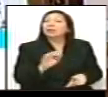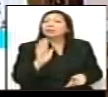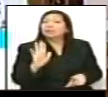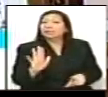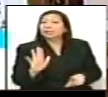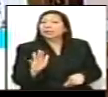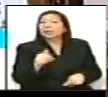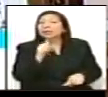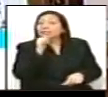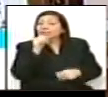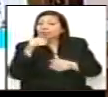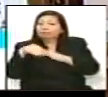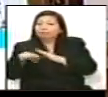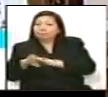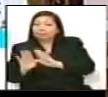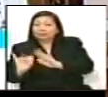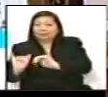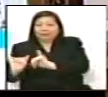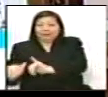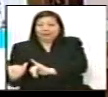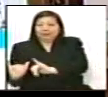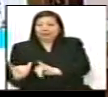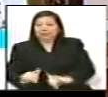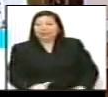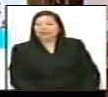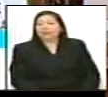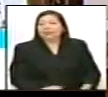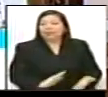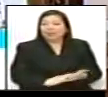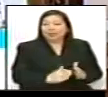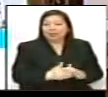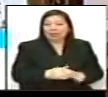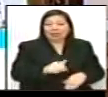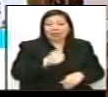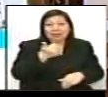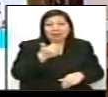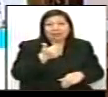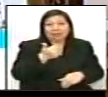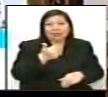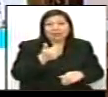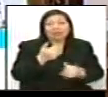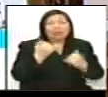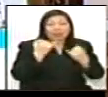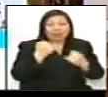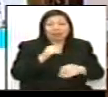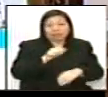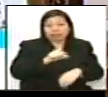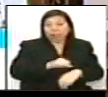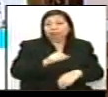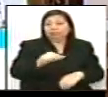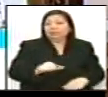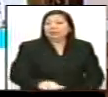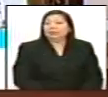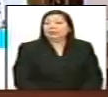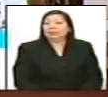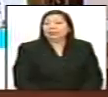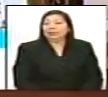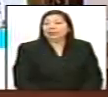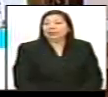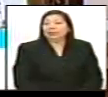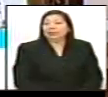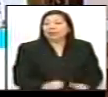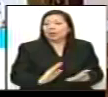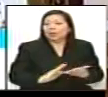escaños reservados para comunidades indígenas y para que tengan representantes directamente